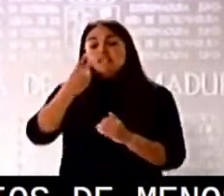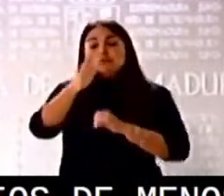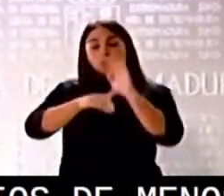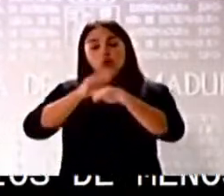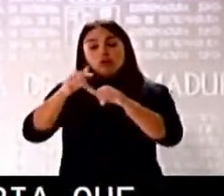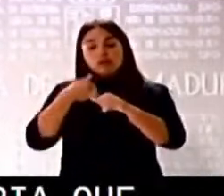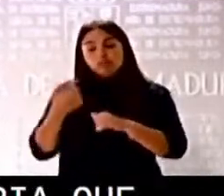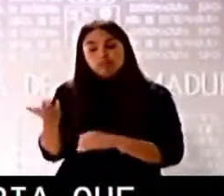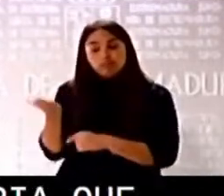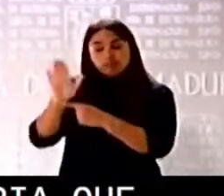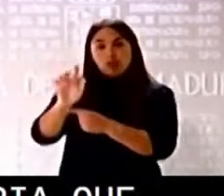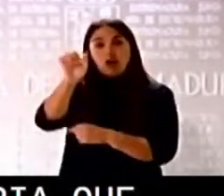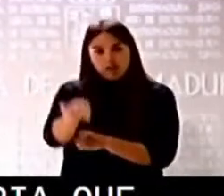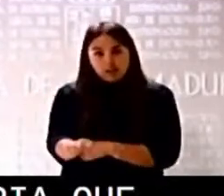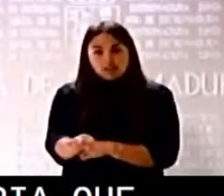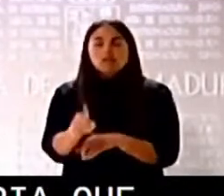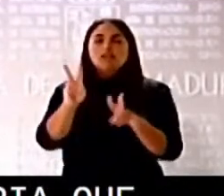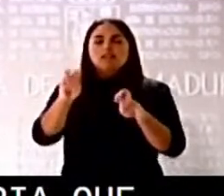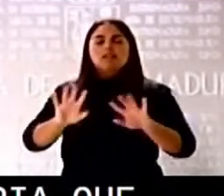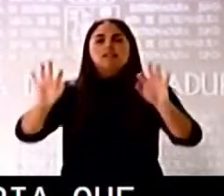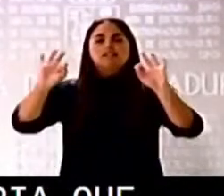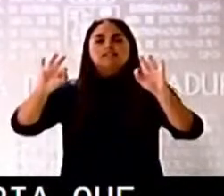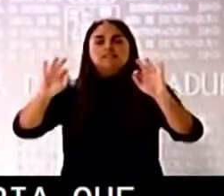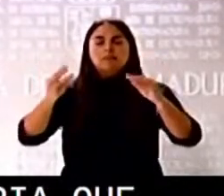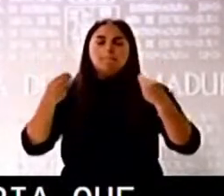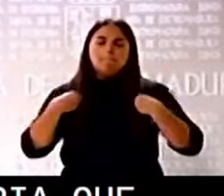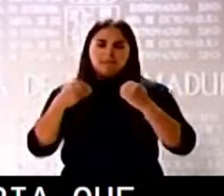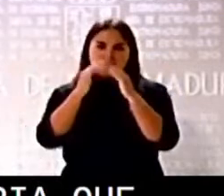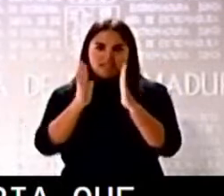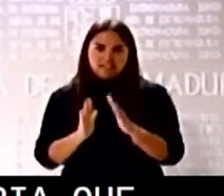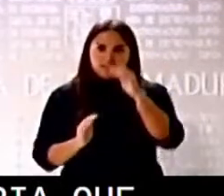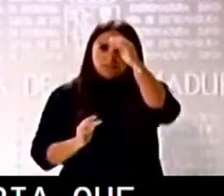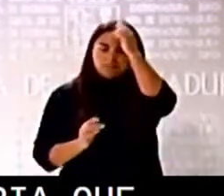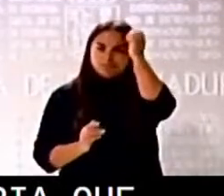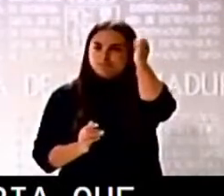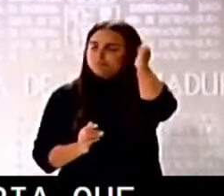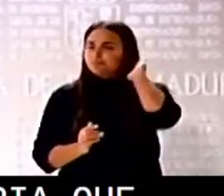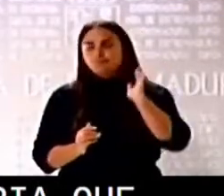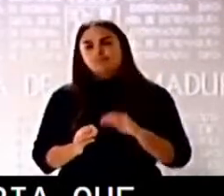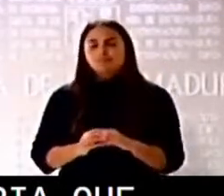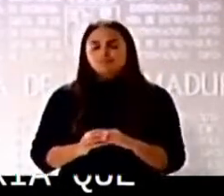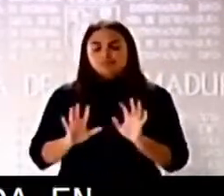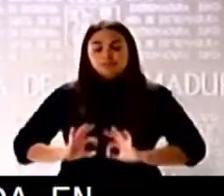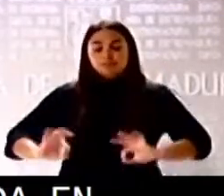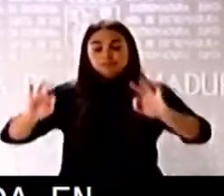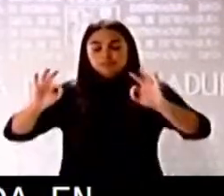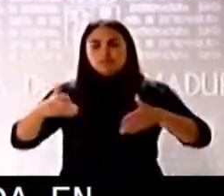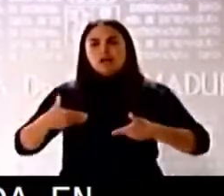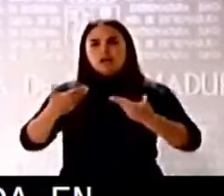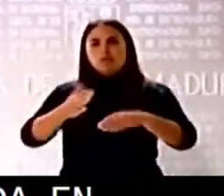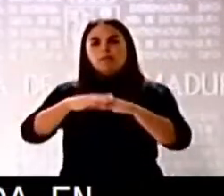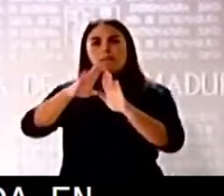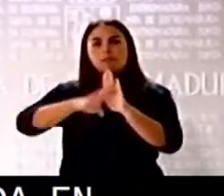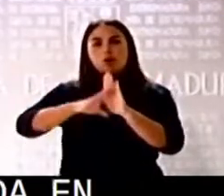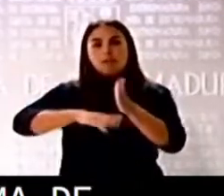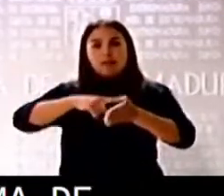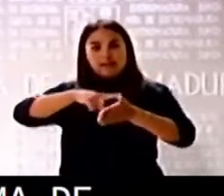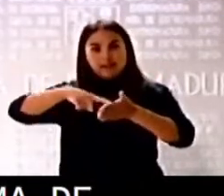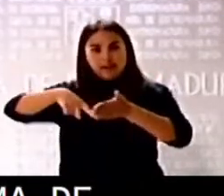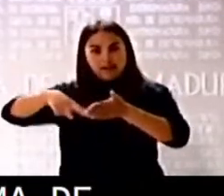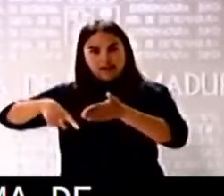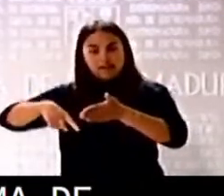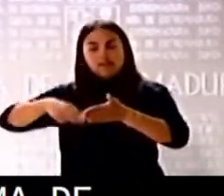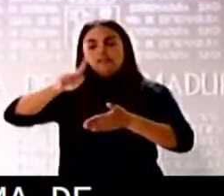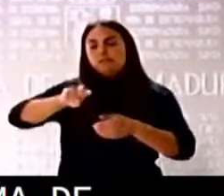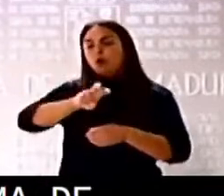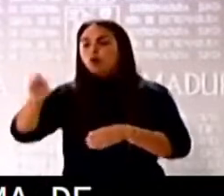traemos es también en materia de vivienda. En concreto, se trata de ayudas al programa de alquiler. La otra